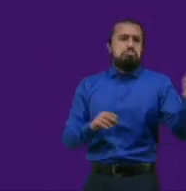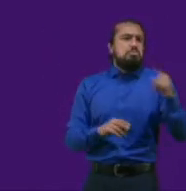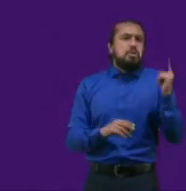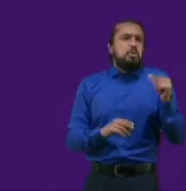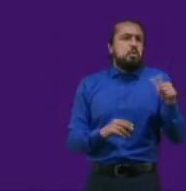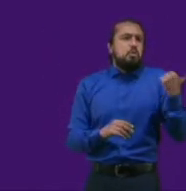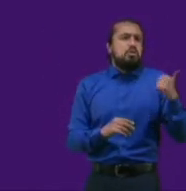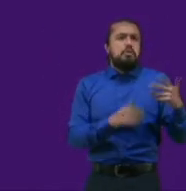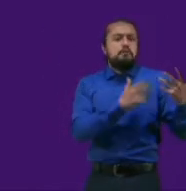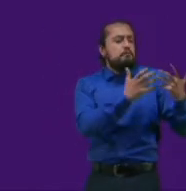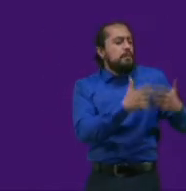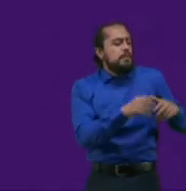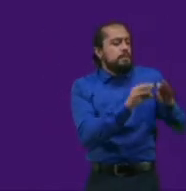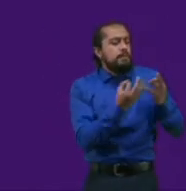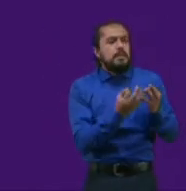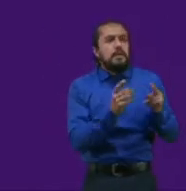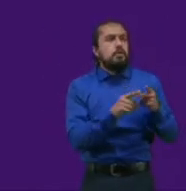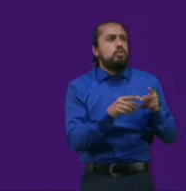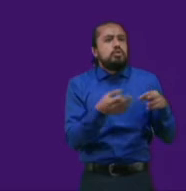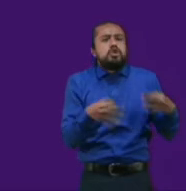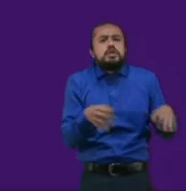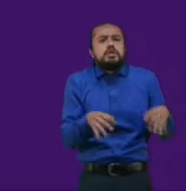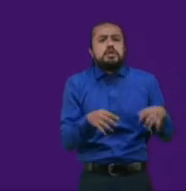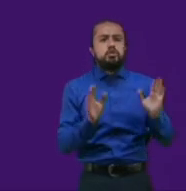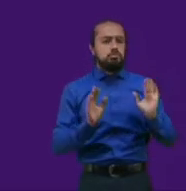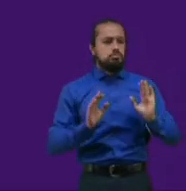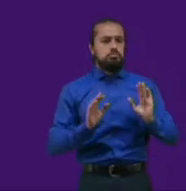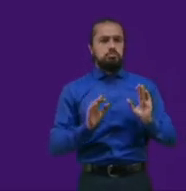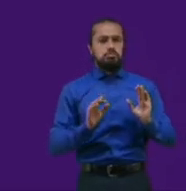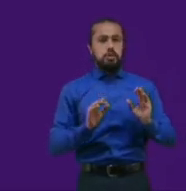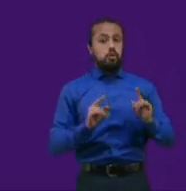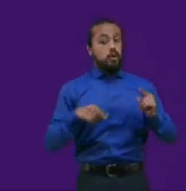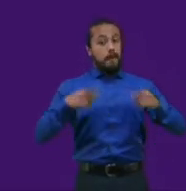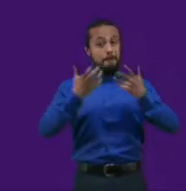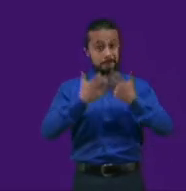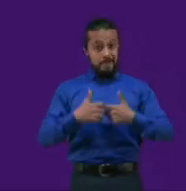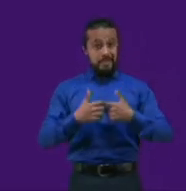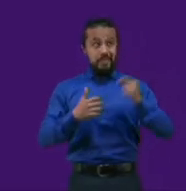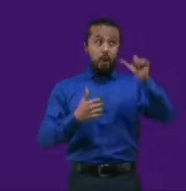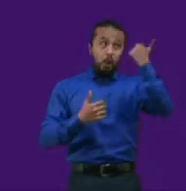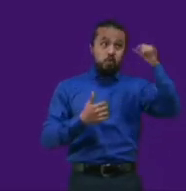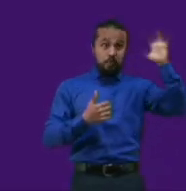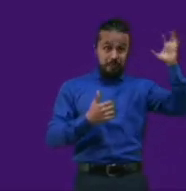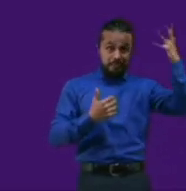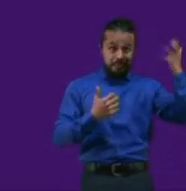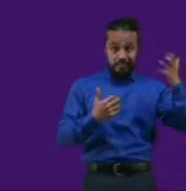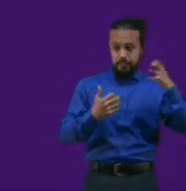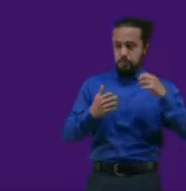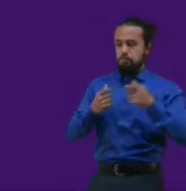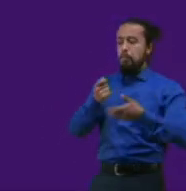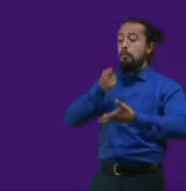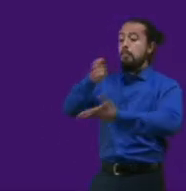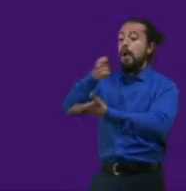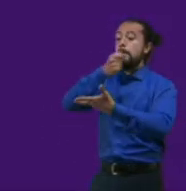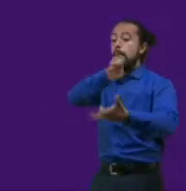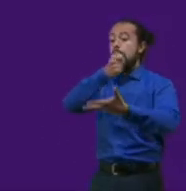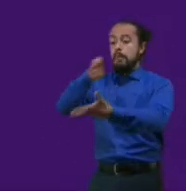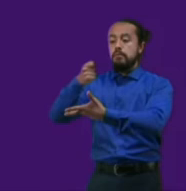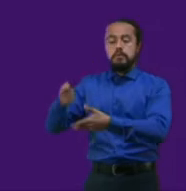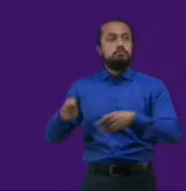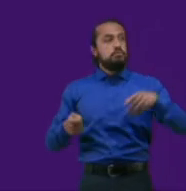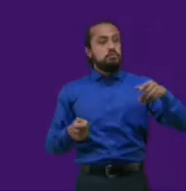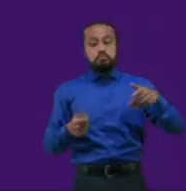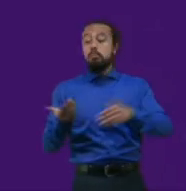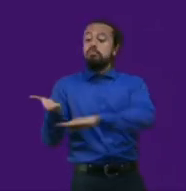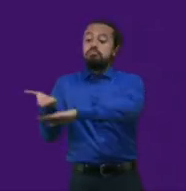empresa familiar o de private equity o algo diferente. Pero entonces, venture capital necesitan ese crecimiento exponencial. Y